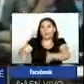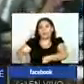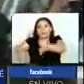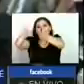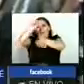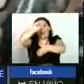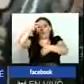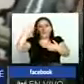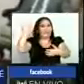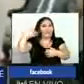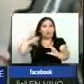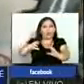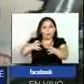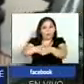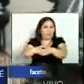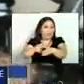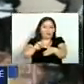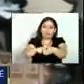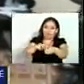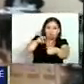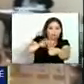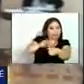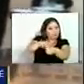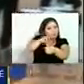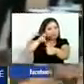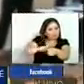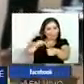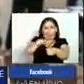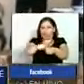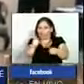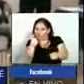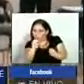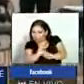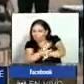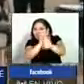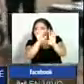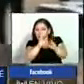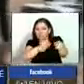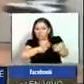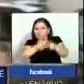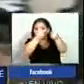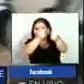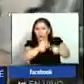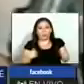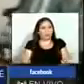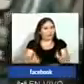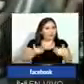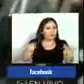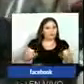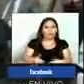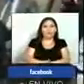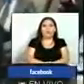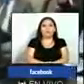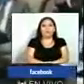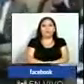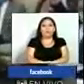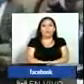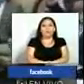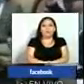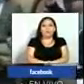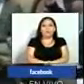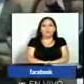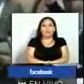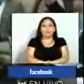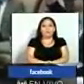que estaban en el comité anterior renunciaron, asegurando que hay falta de transparencia en el manejo de los recursos. ¿Y el amor? corrobó lo mismo?